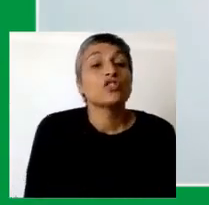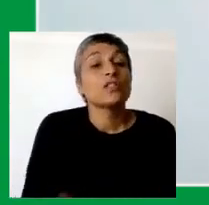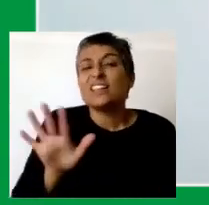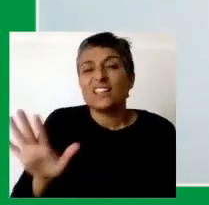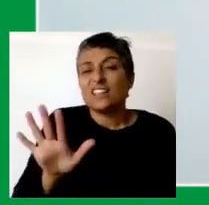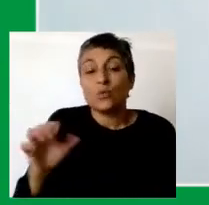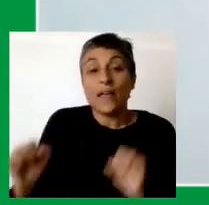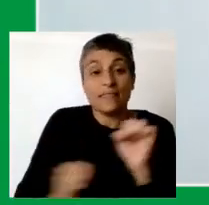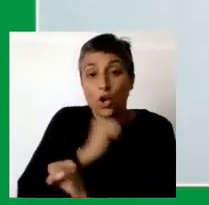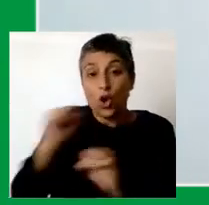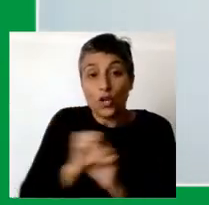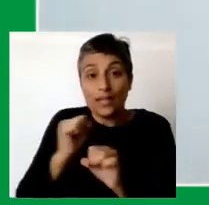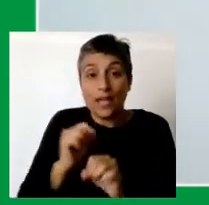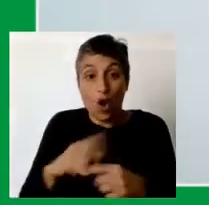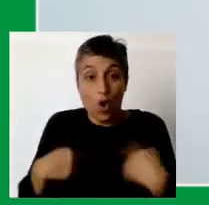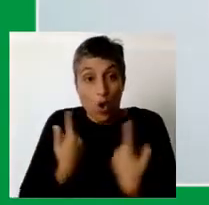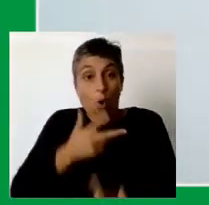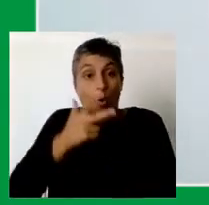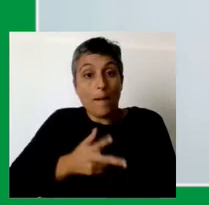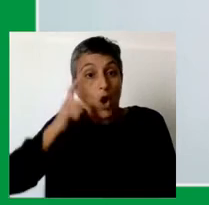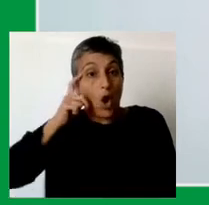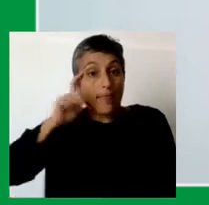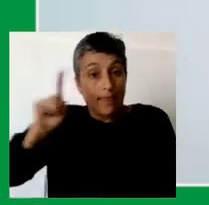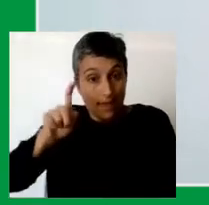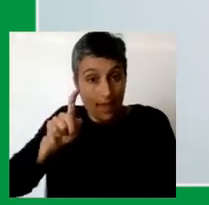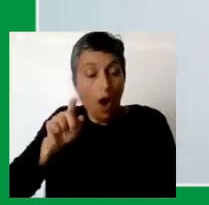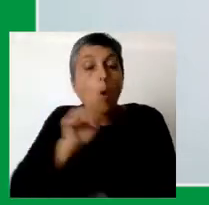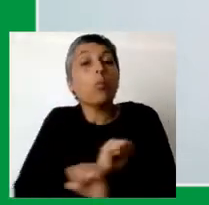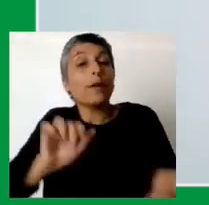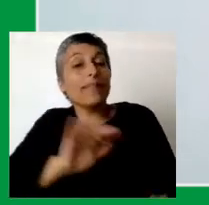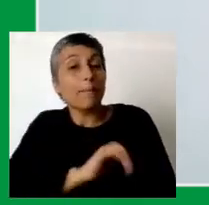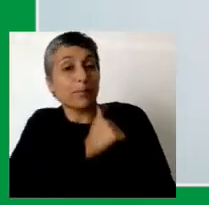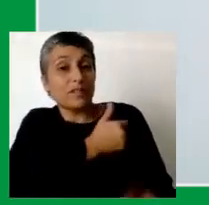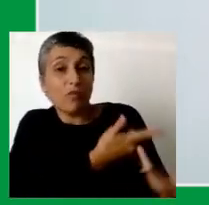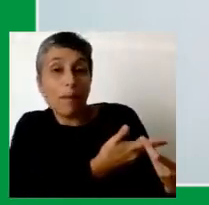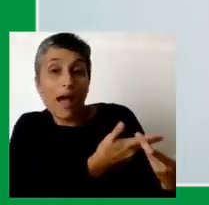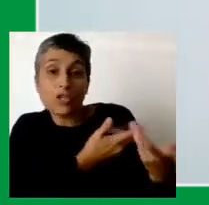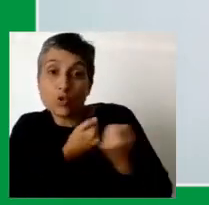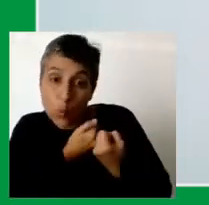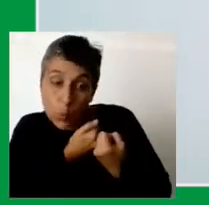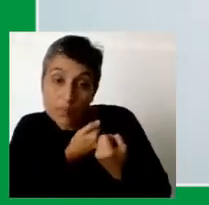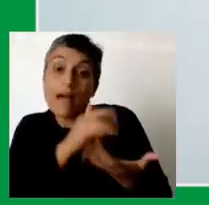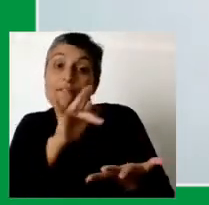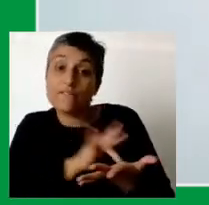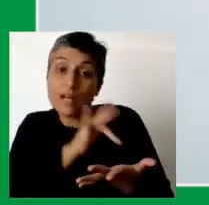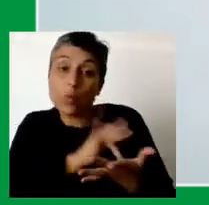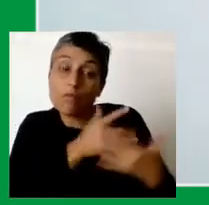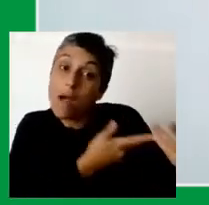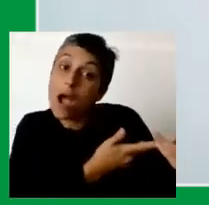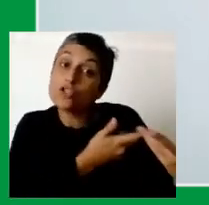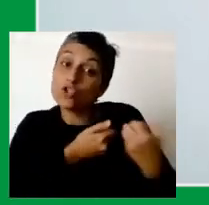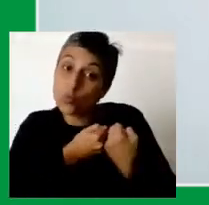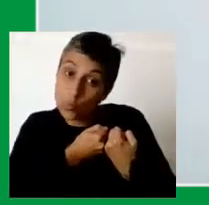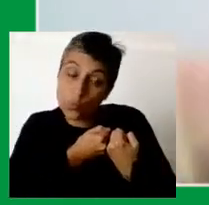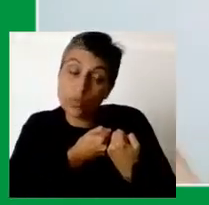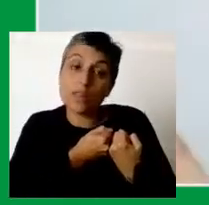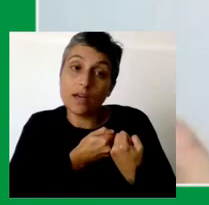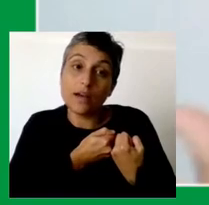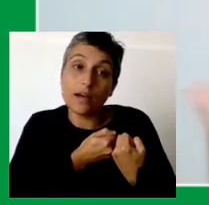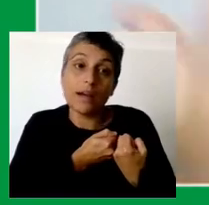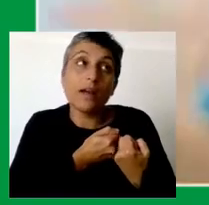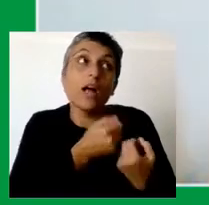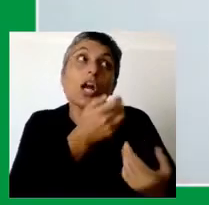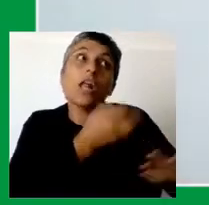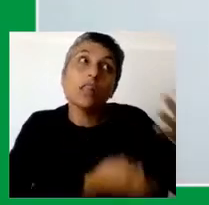tecnología, la inventamos nosotros, la podemos usar para que nos ayude como asistente virtual, como copiloto,